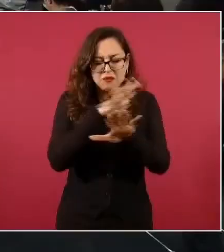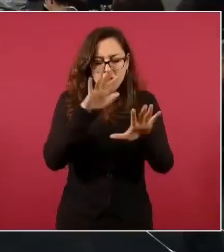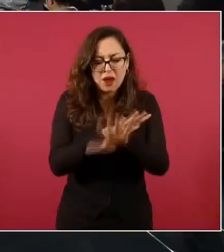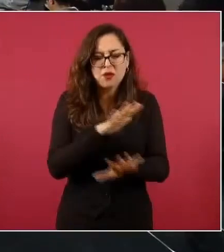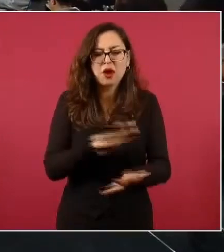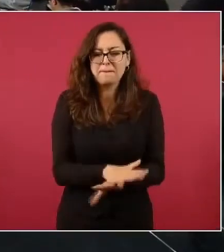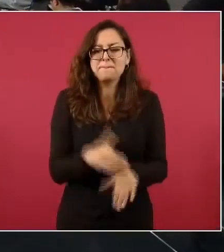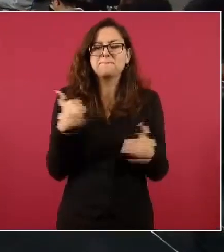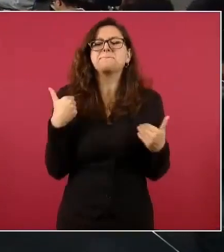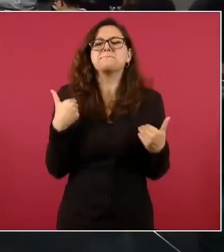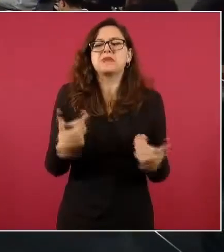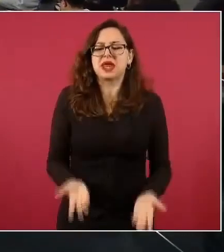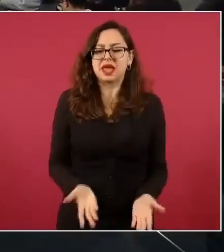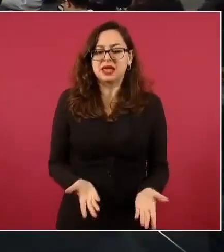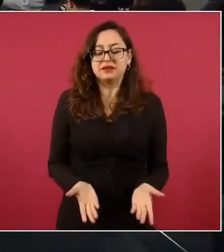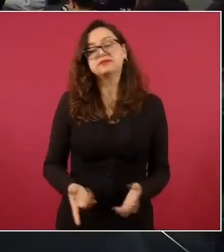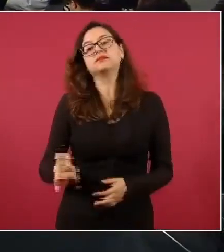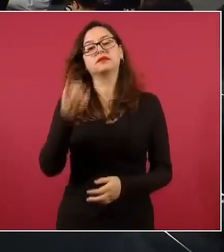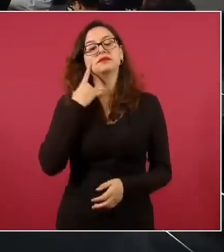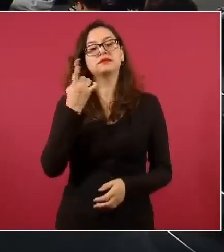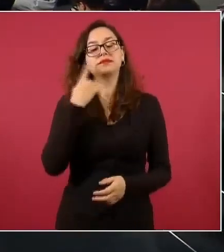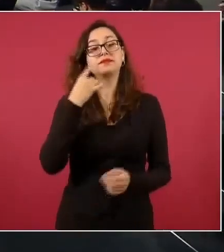Pues en la Constitución